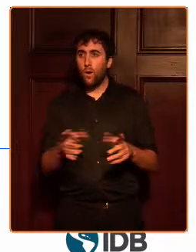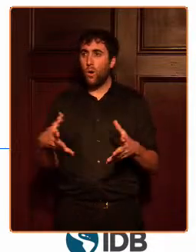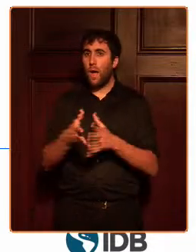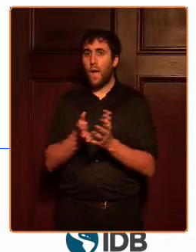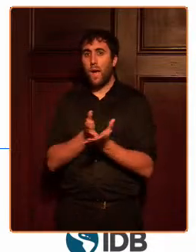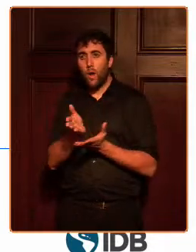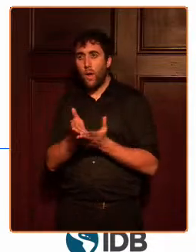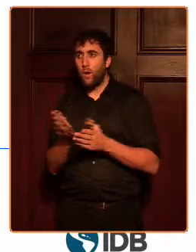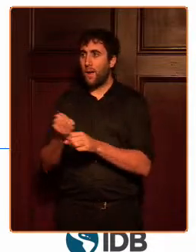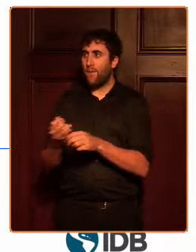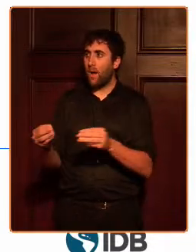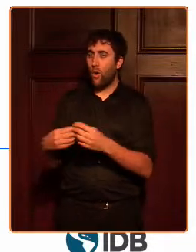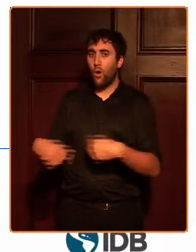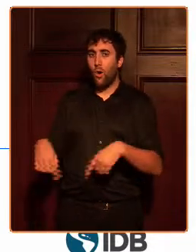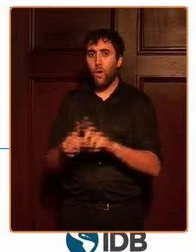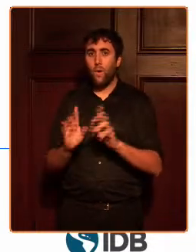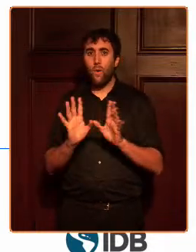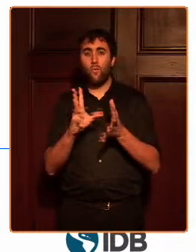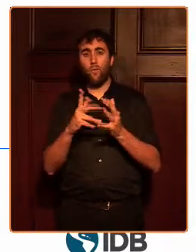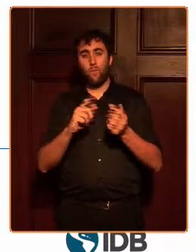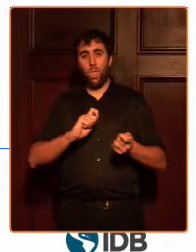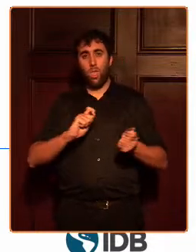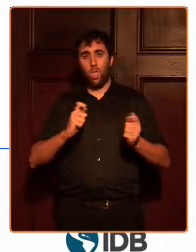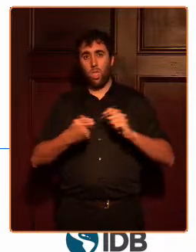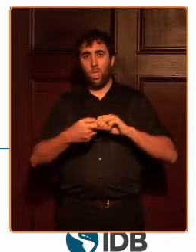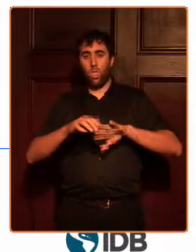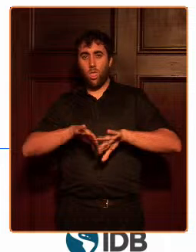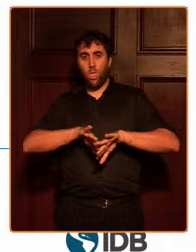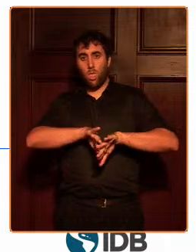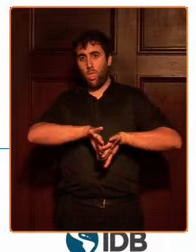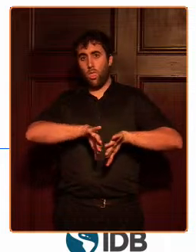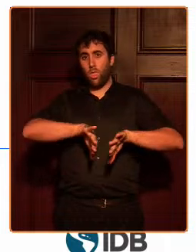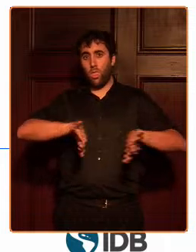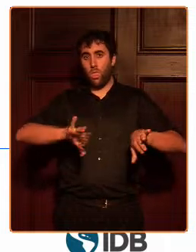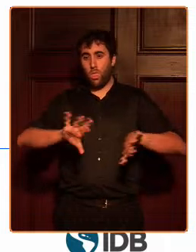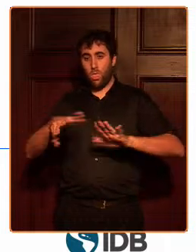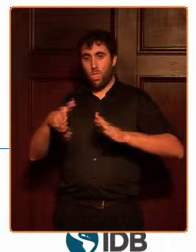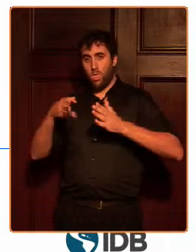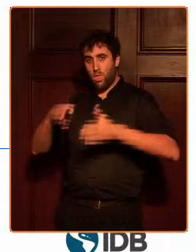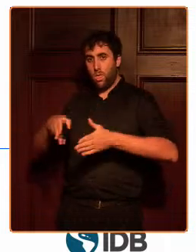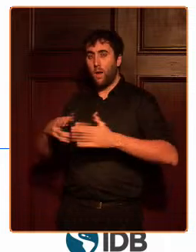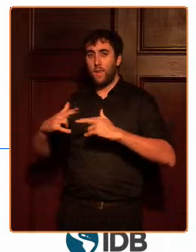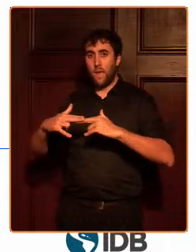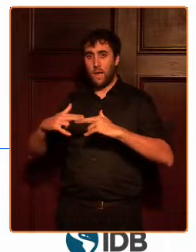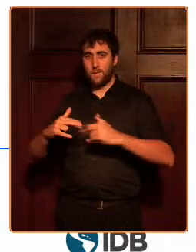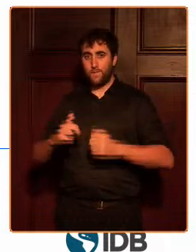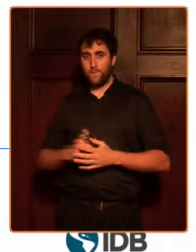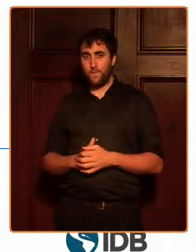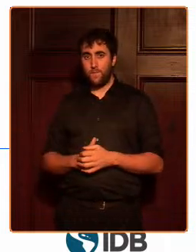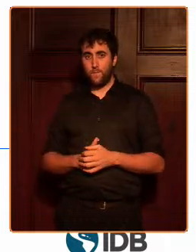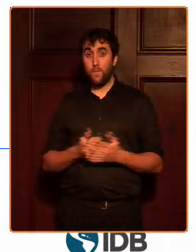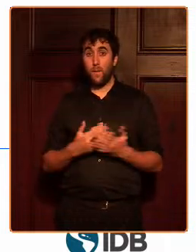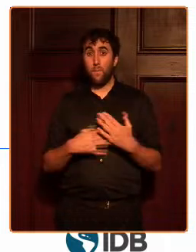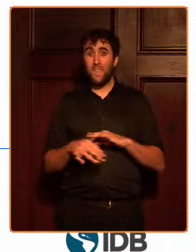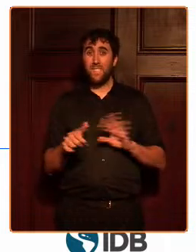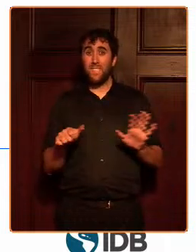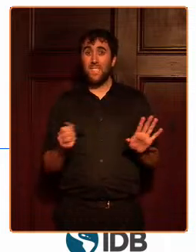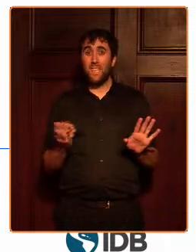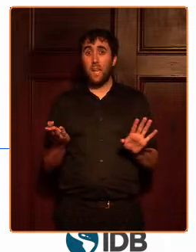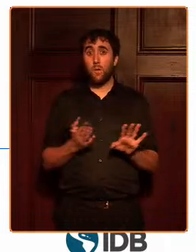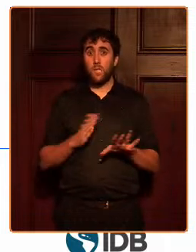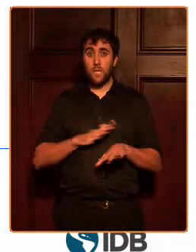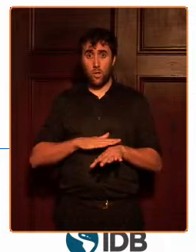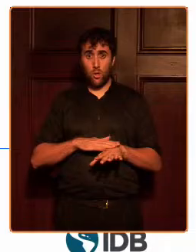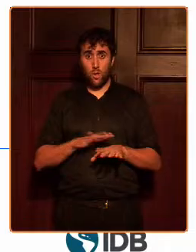colaboradores de trabajo se van reemplazando por el tiempo que pasamos en línea. Más del 60%